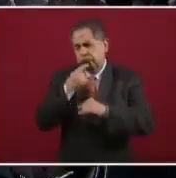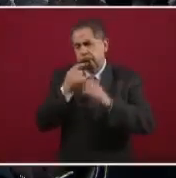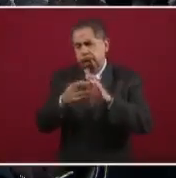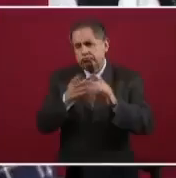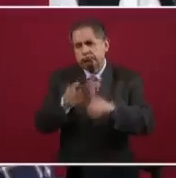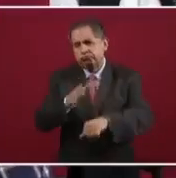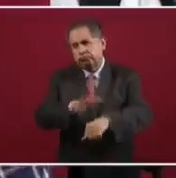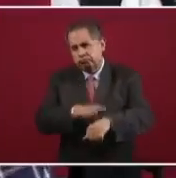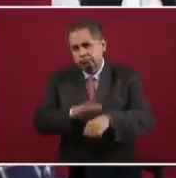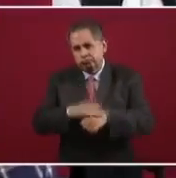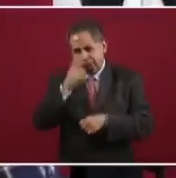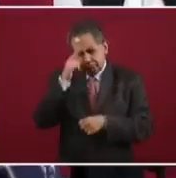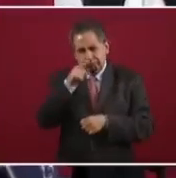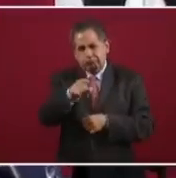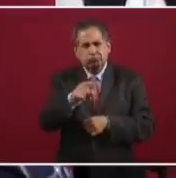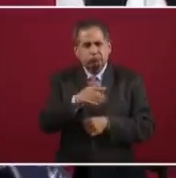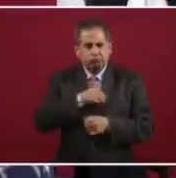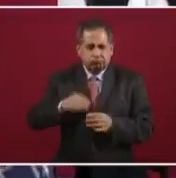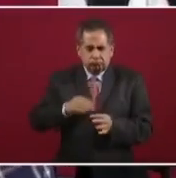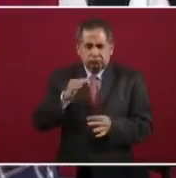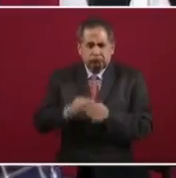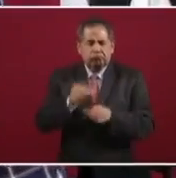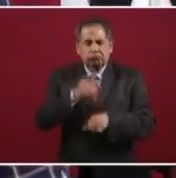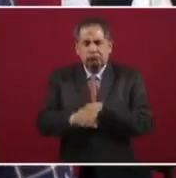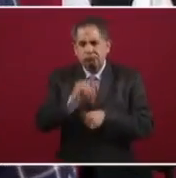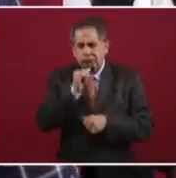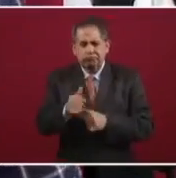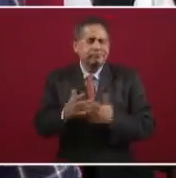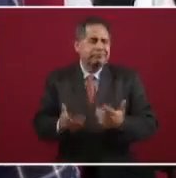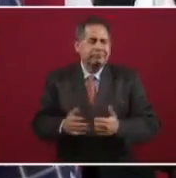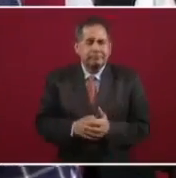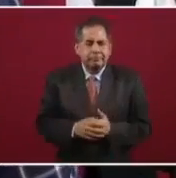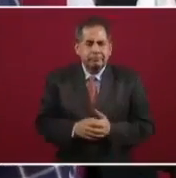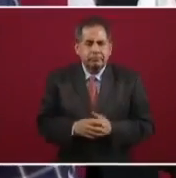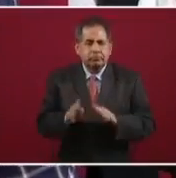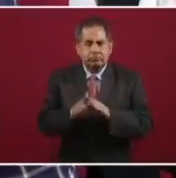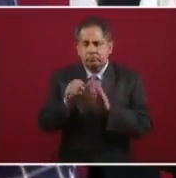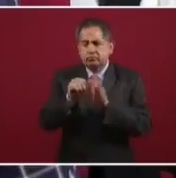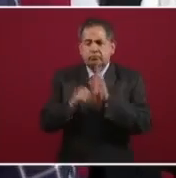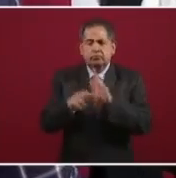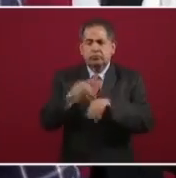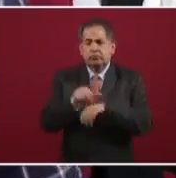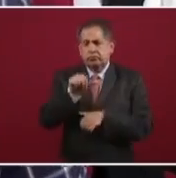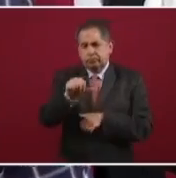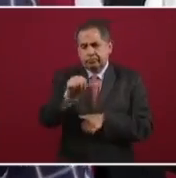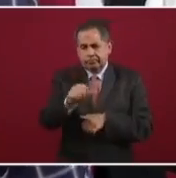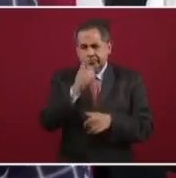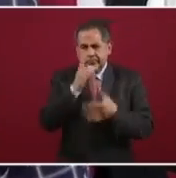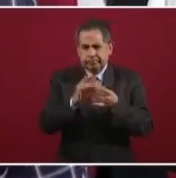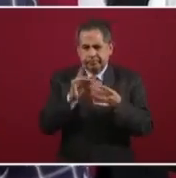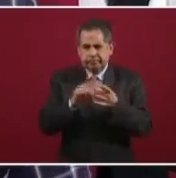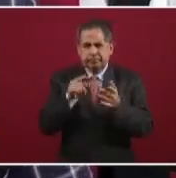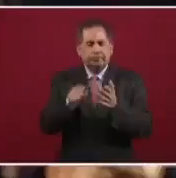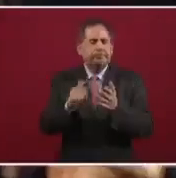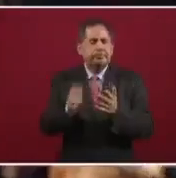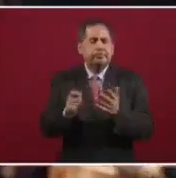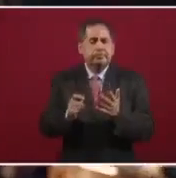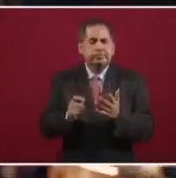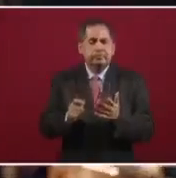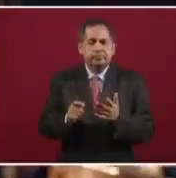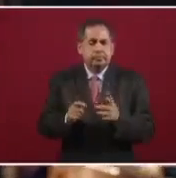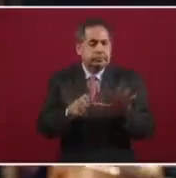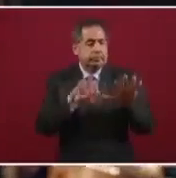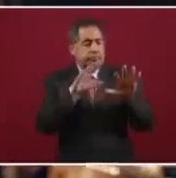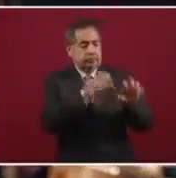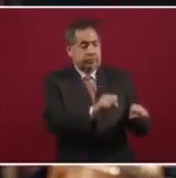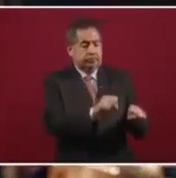le atribuyen a usted haber incumplido la ley, en particular el artículo 16 constitucional, que dice que un detenido debe